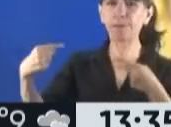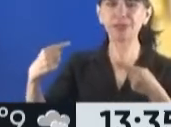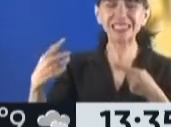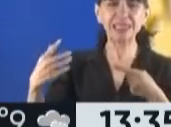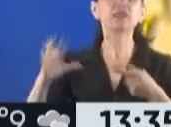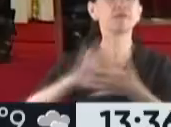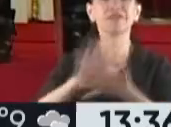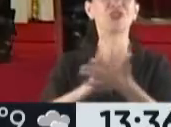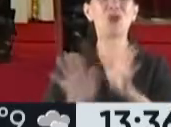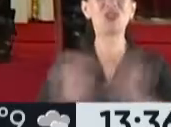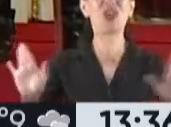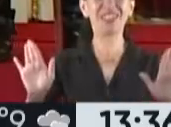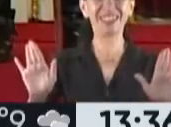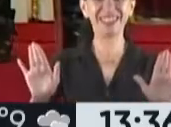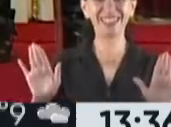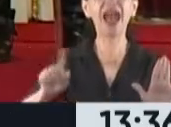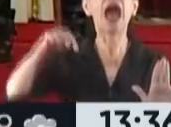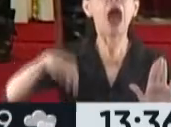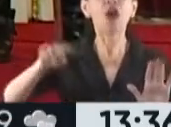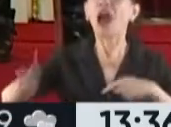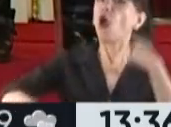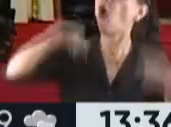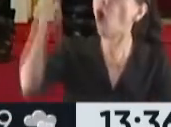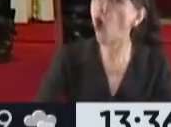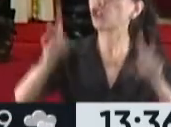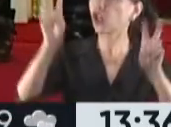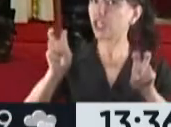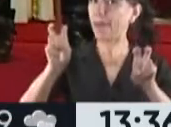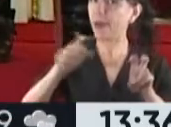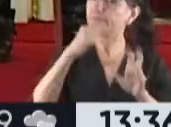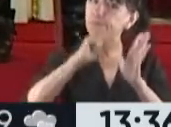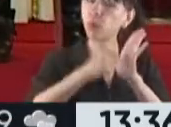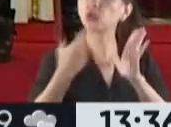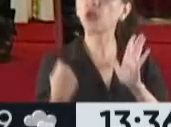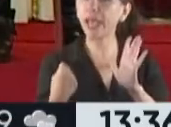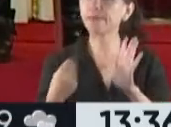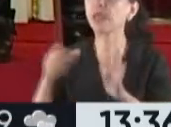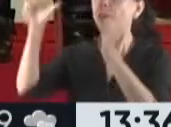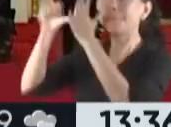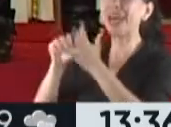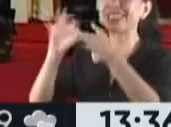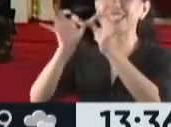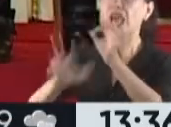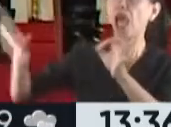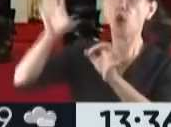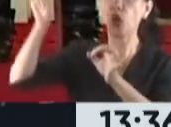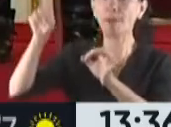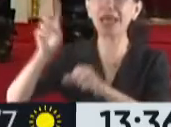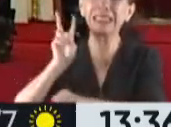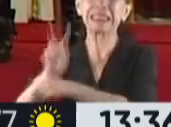otros problemas que tienen que ver con el proteccionismo de algunos países de Europa a la producción agrícola y